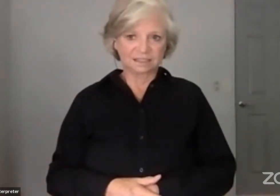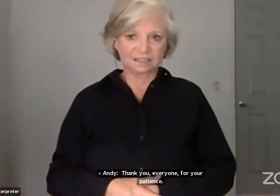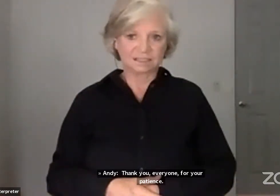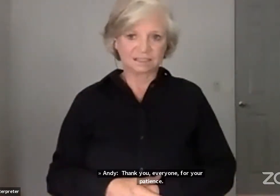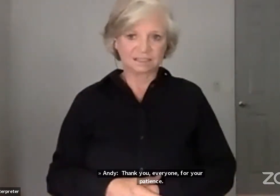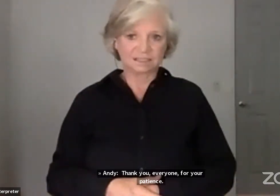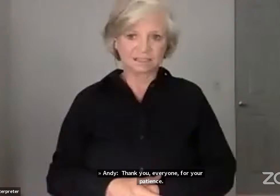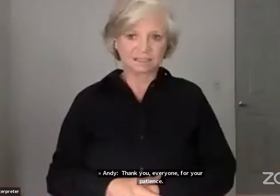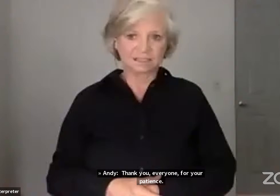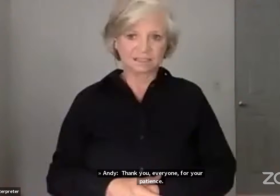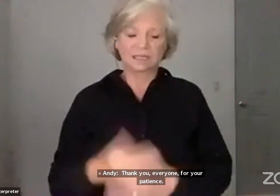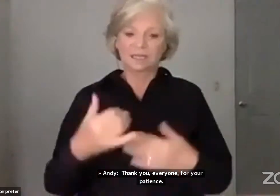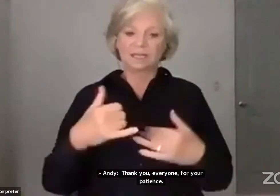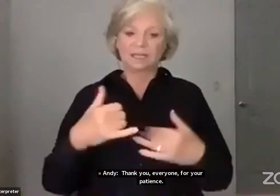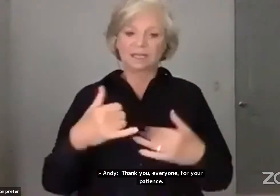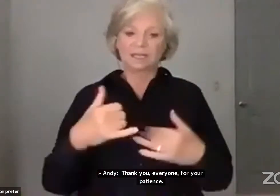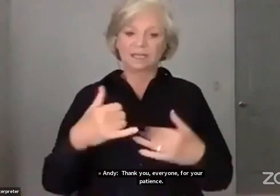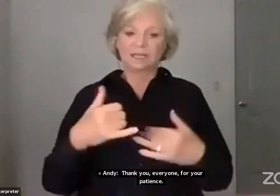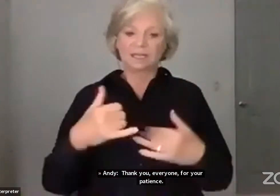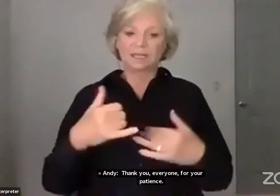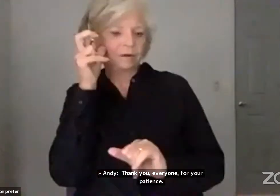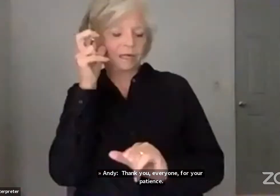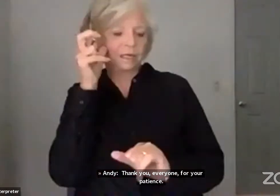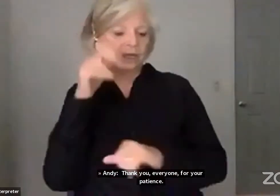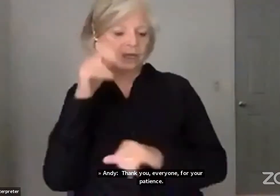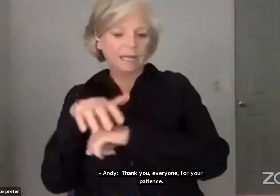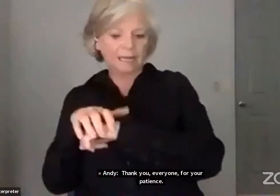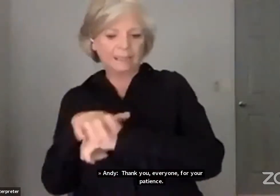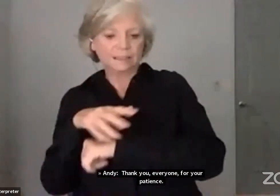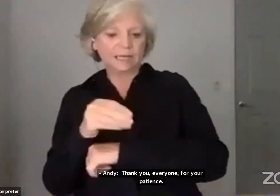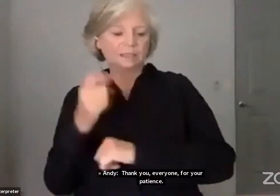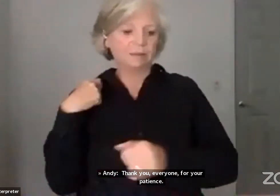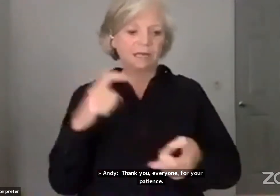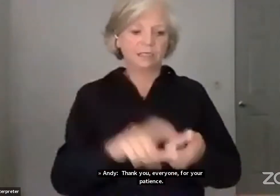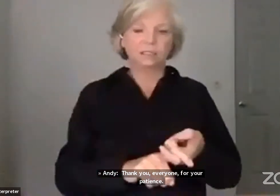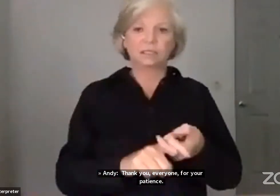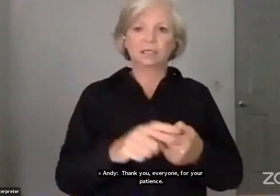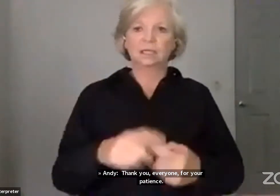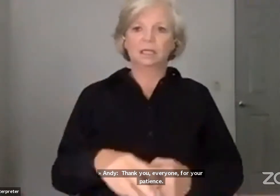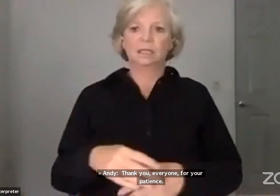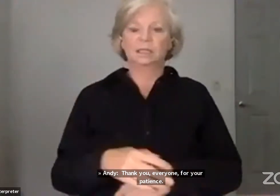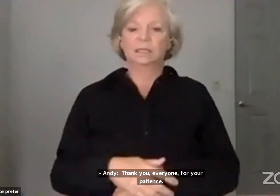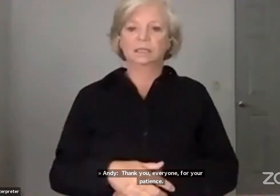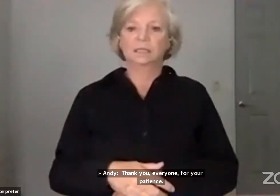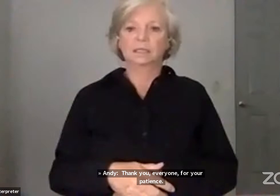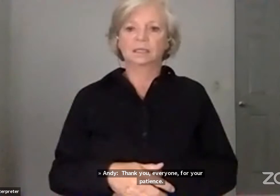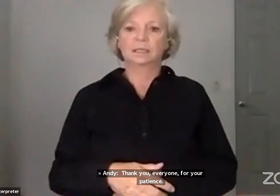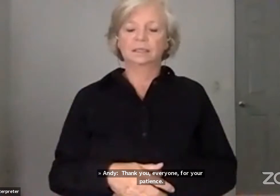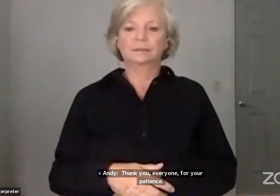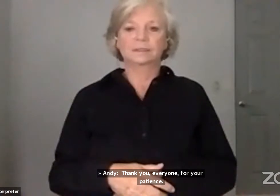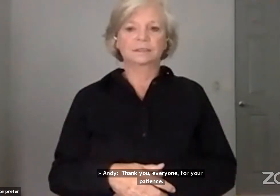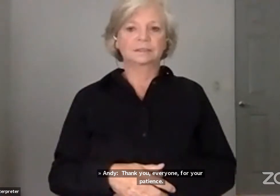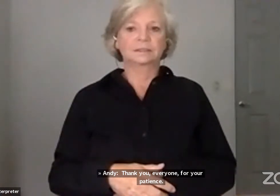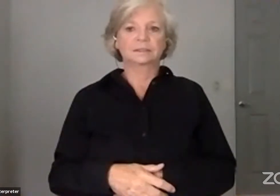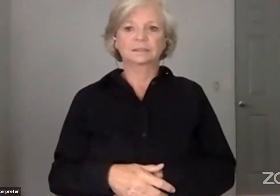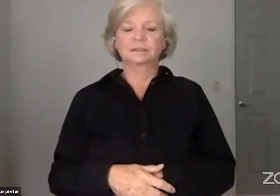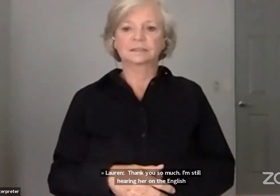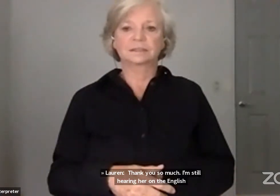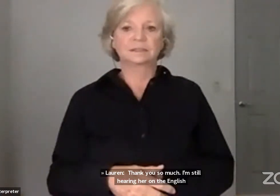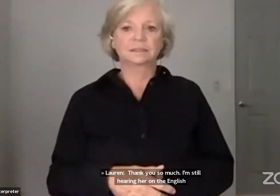I'm still hearing her in the English Ok. channel. Yo me involucré en DOR ya que tuve la pérdida por